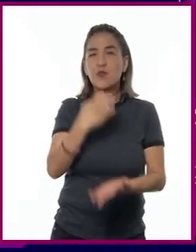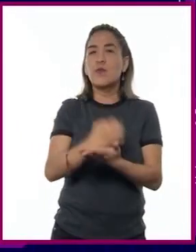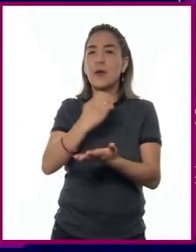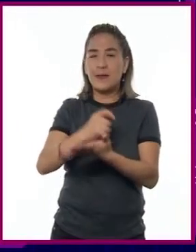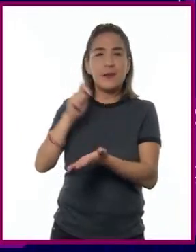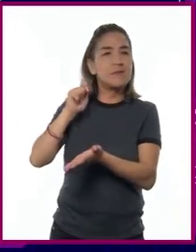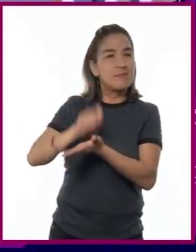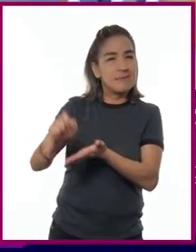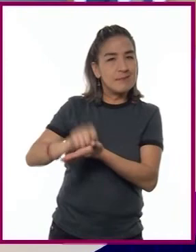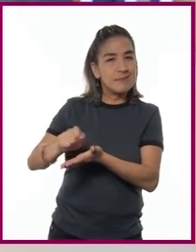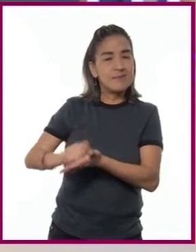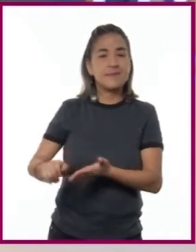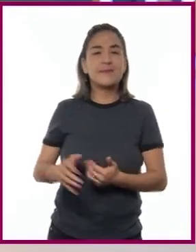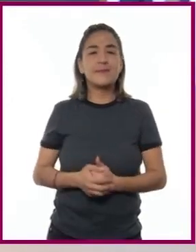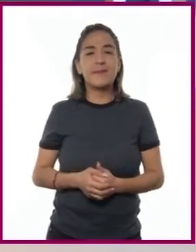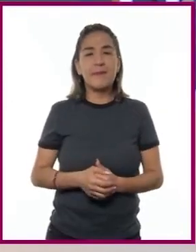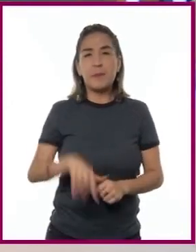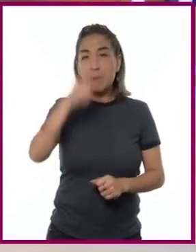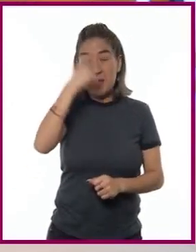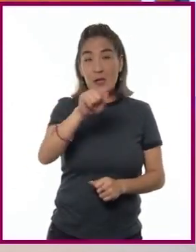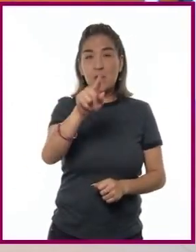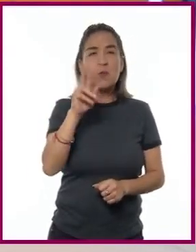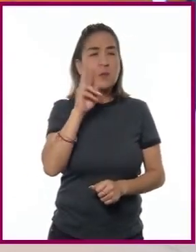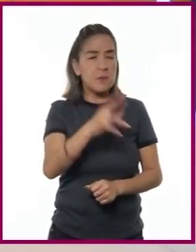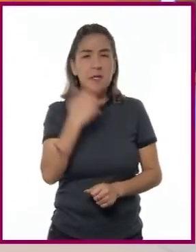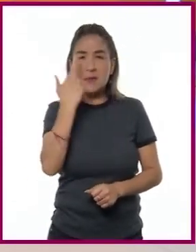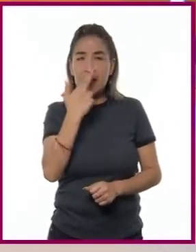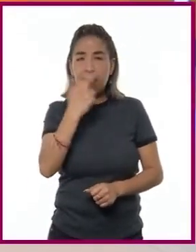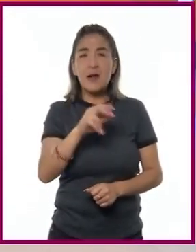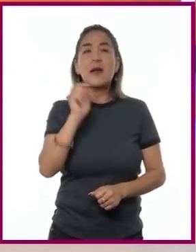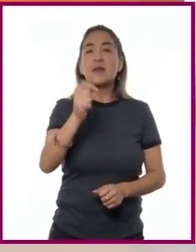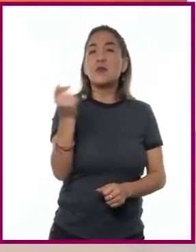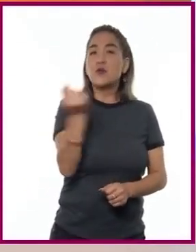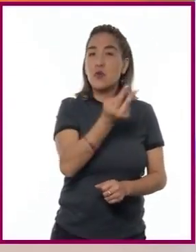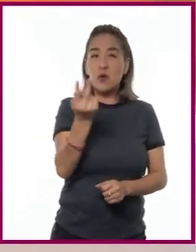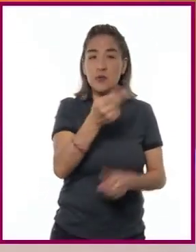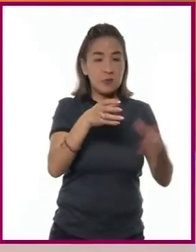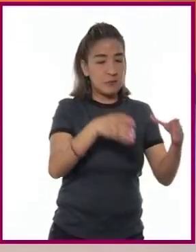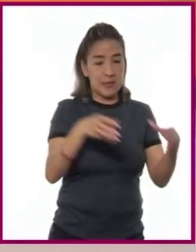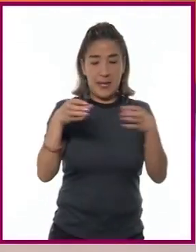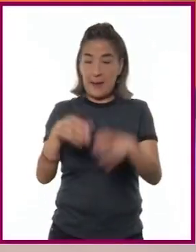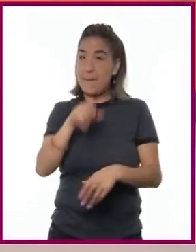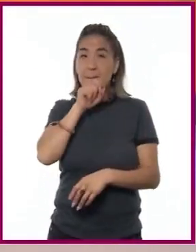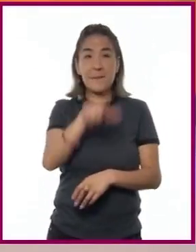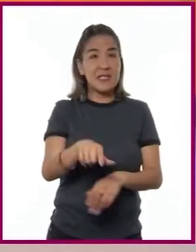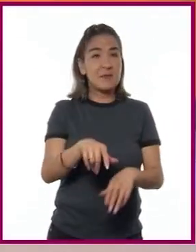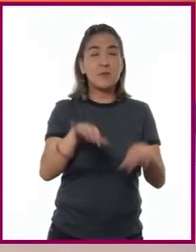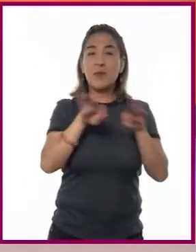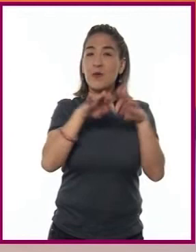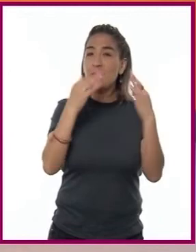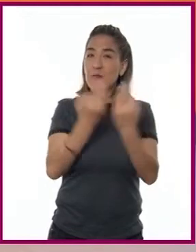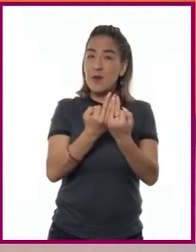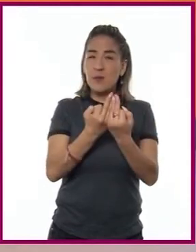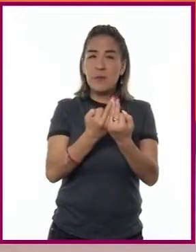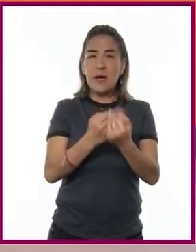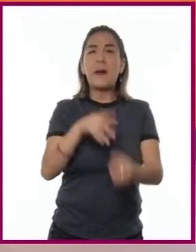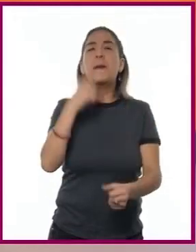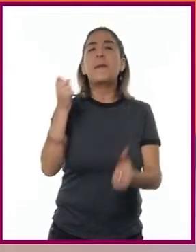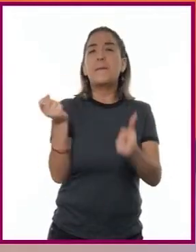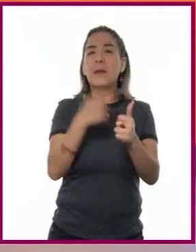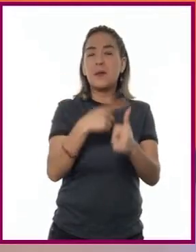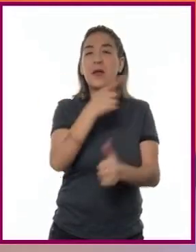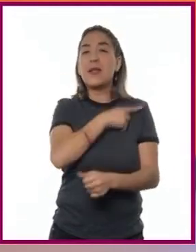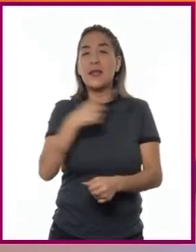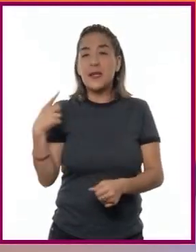cuaderno. Para averiguar si ambos recipientes tienen la misma capacidad, primero se